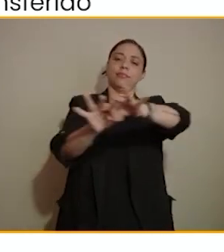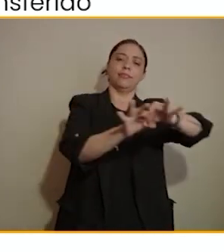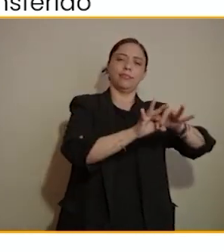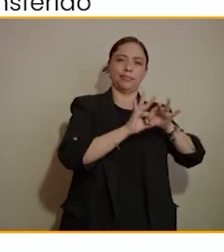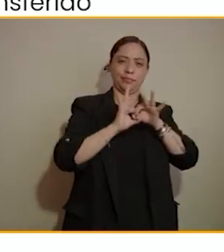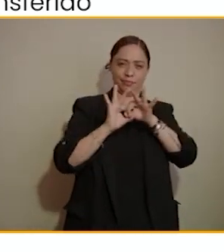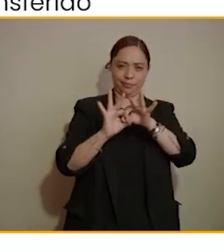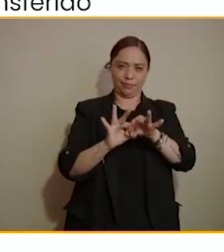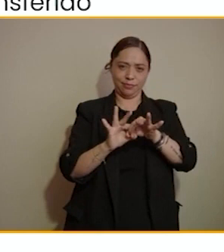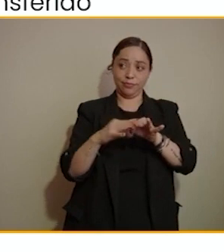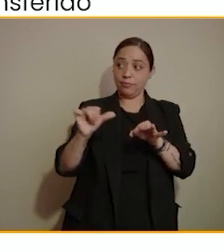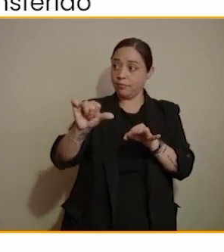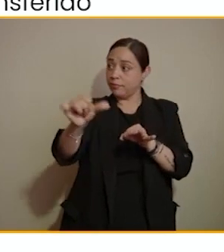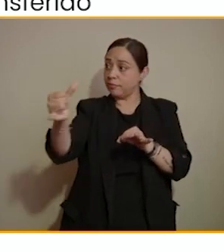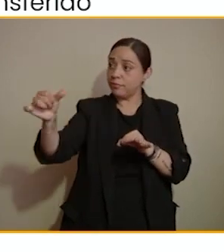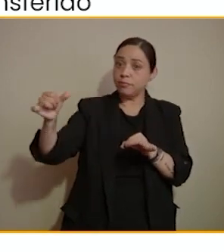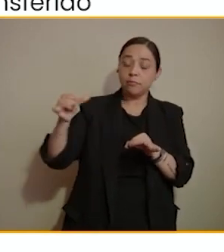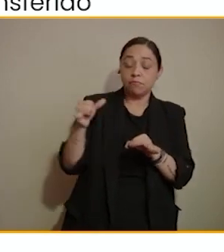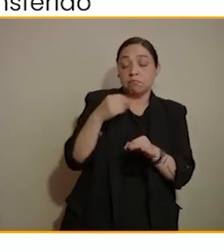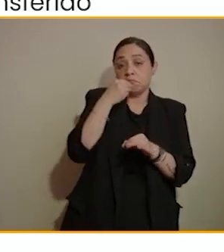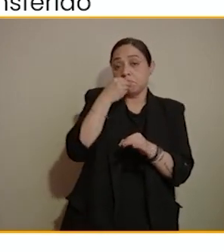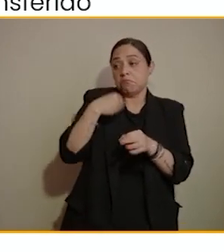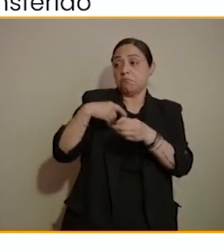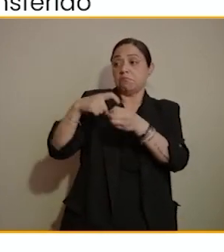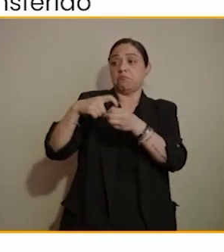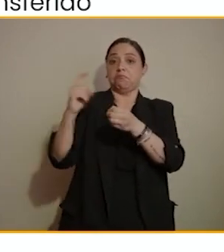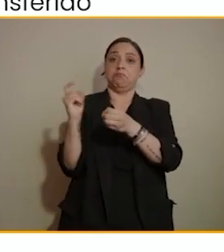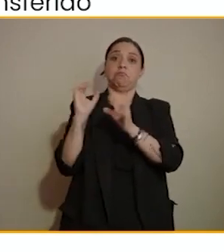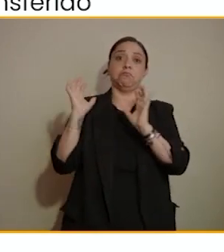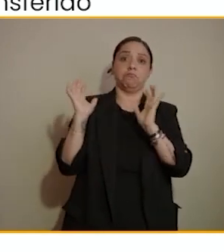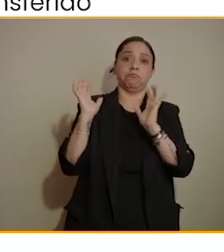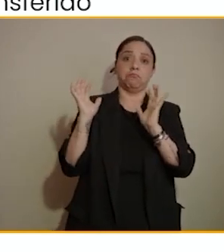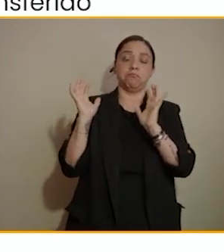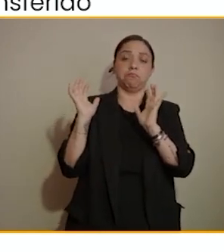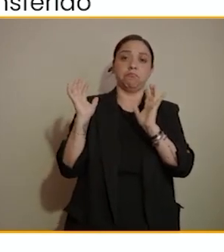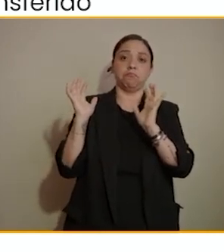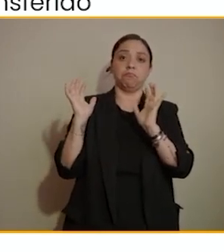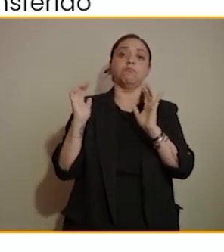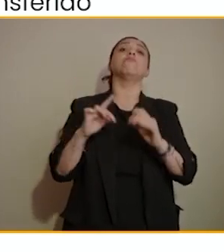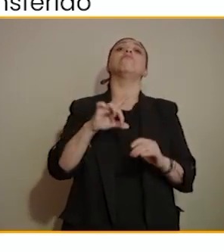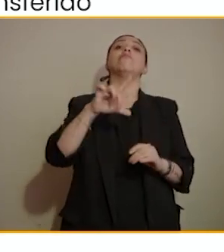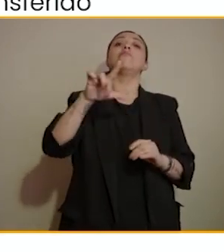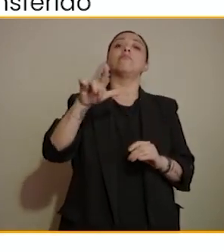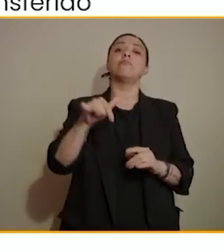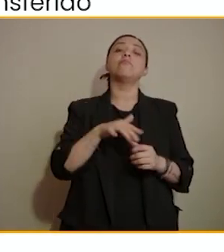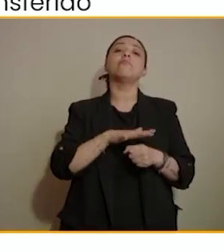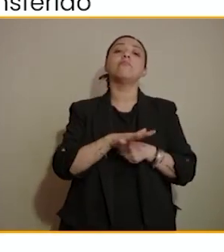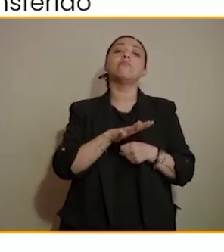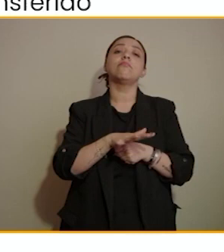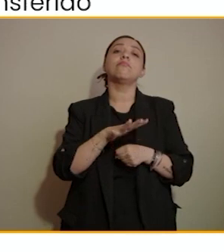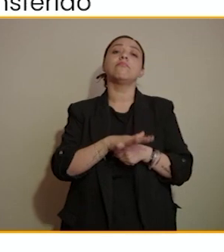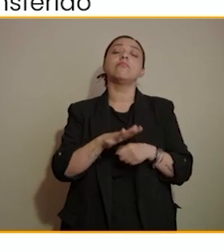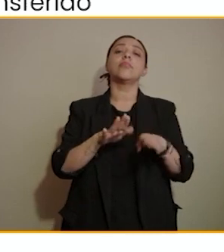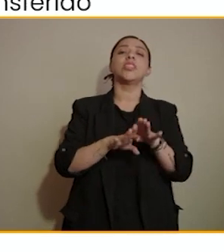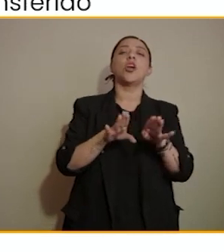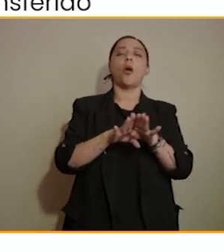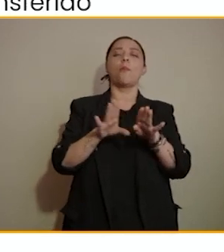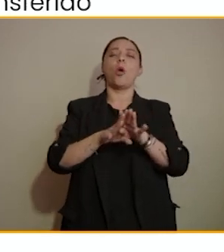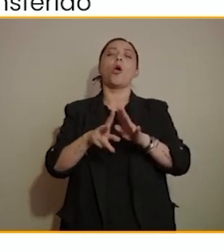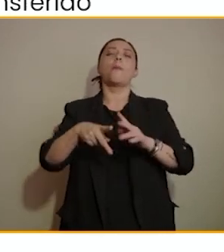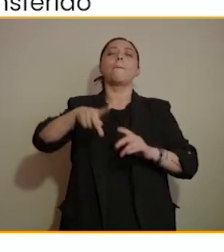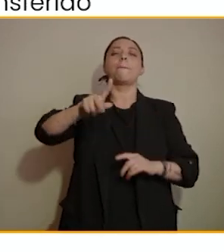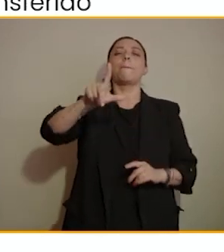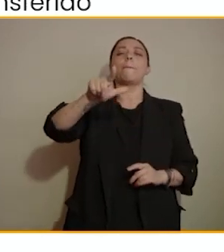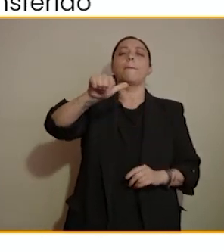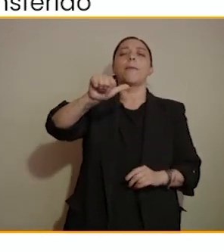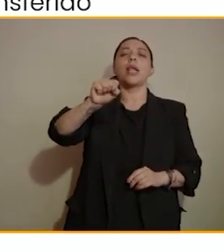¿Simplemente se quedan fuera? Y después el tercer factor que nosotros tenemos es el tema de la plasticidad.